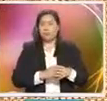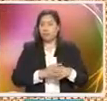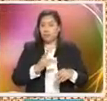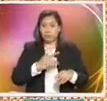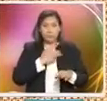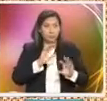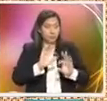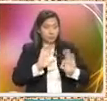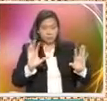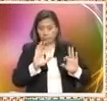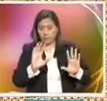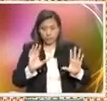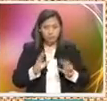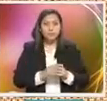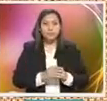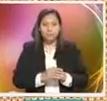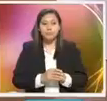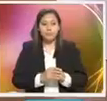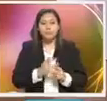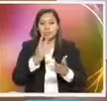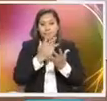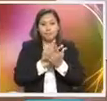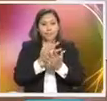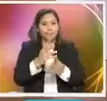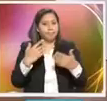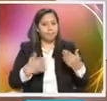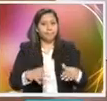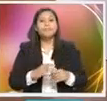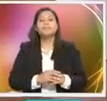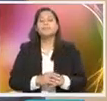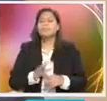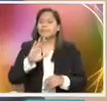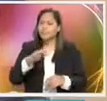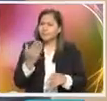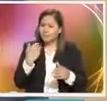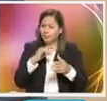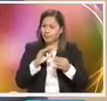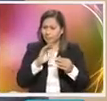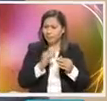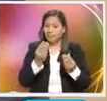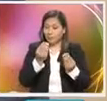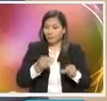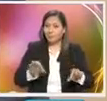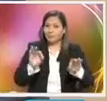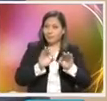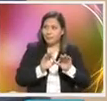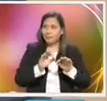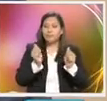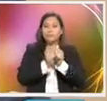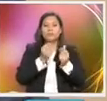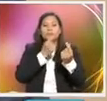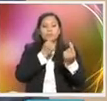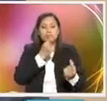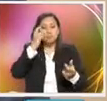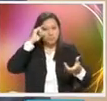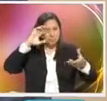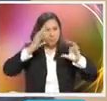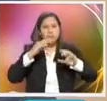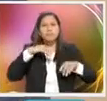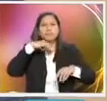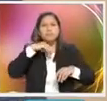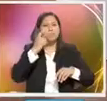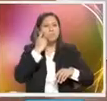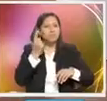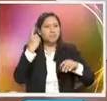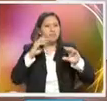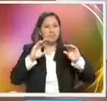es extrema en algunas ocasiones. Muy bien, muy bien. Oye, y me contaban que es muy importante con niños que tienen trastorno del autismo,